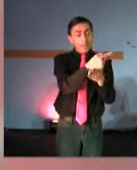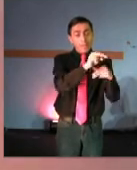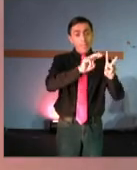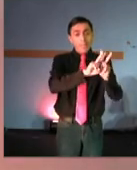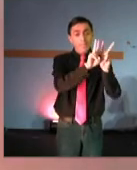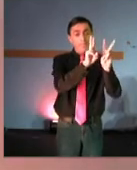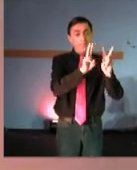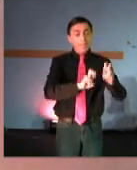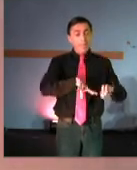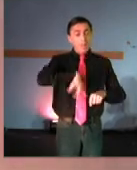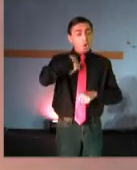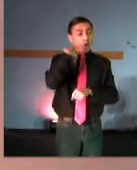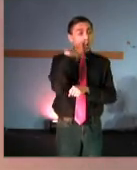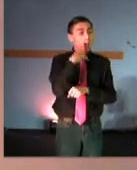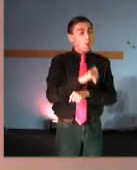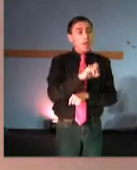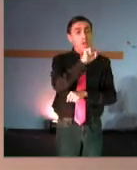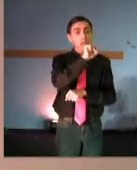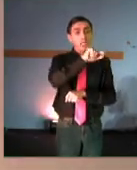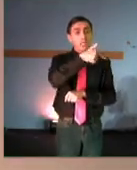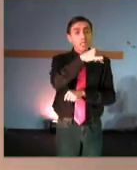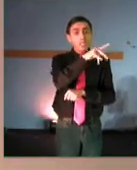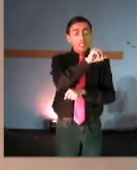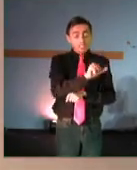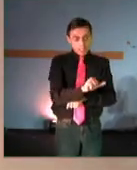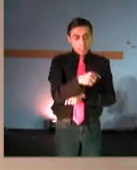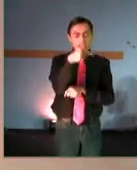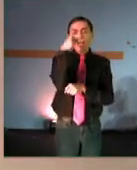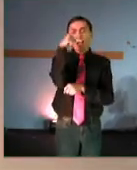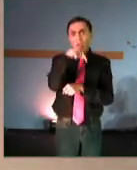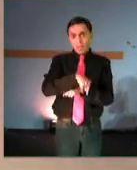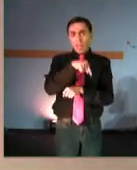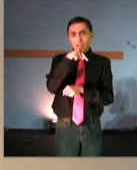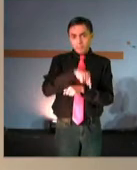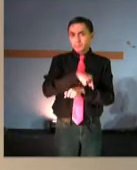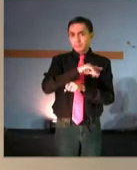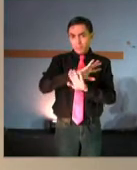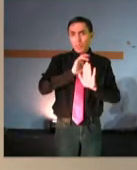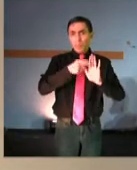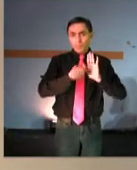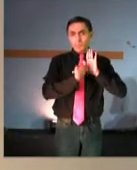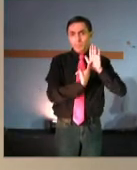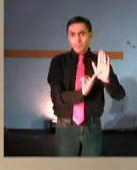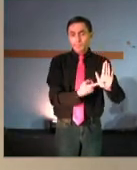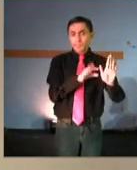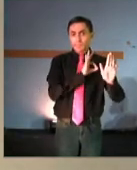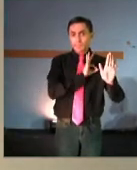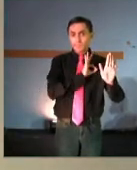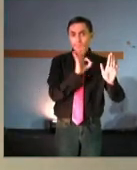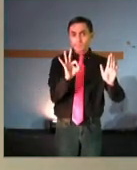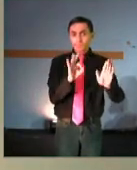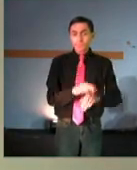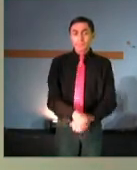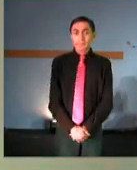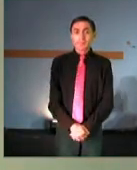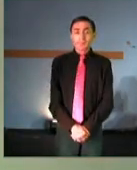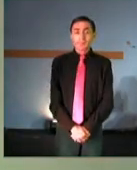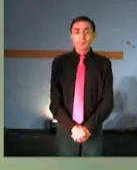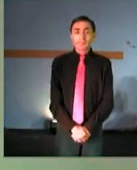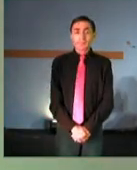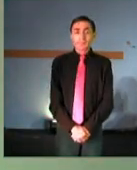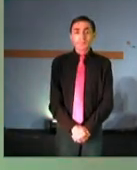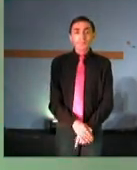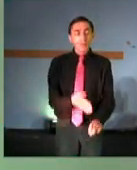pudimos presentar acá en la Feria Internacional del Libro también. En particular